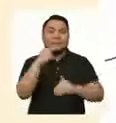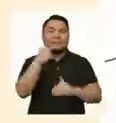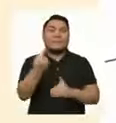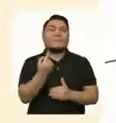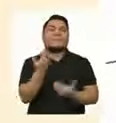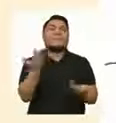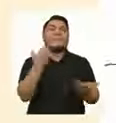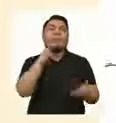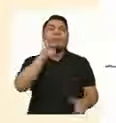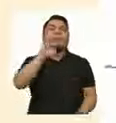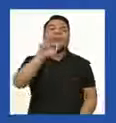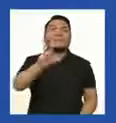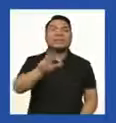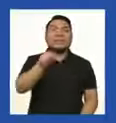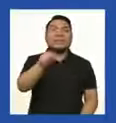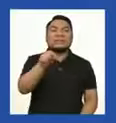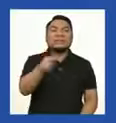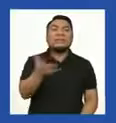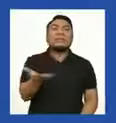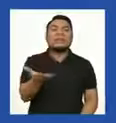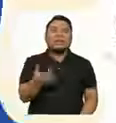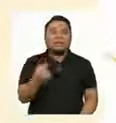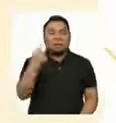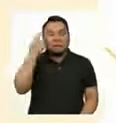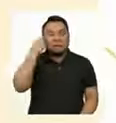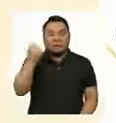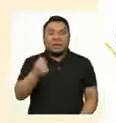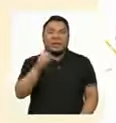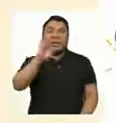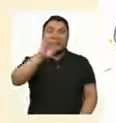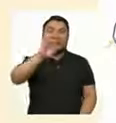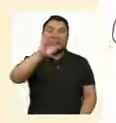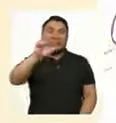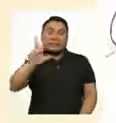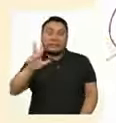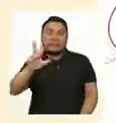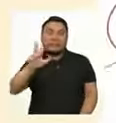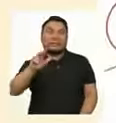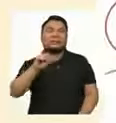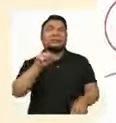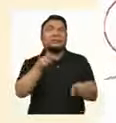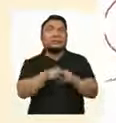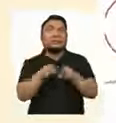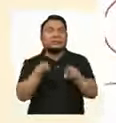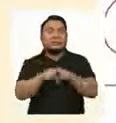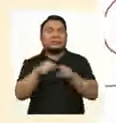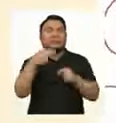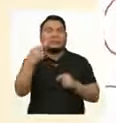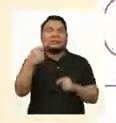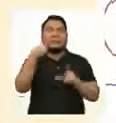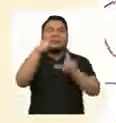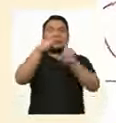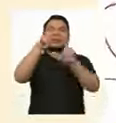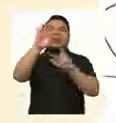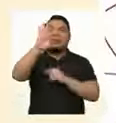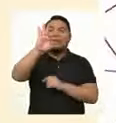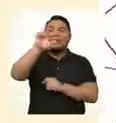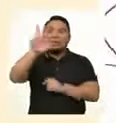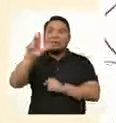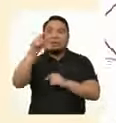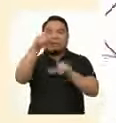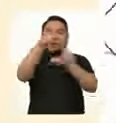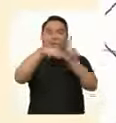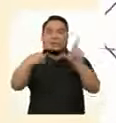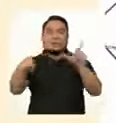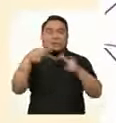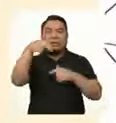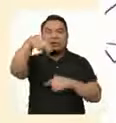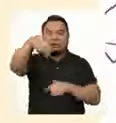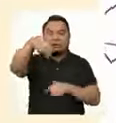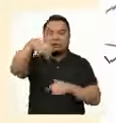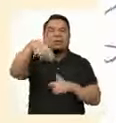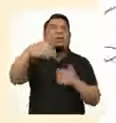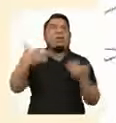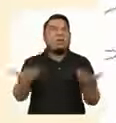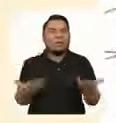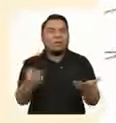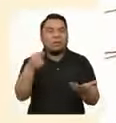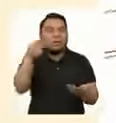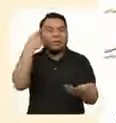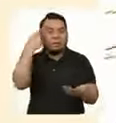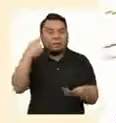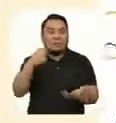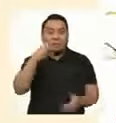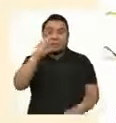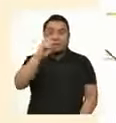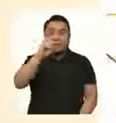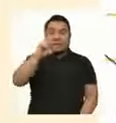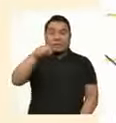3, reemplazamos los valores de h sub 3, que es 3 décimos, y n igual a 30. La expresión quedaría 3